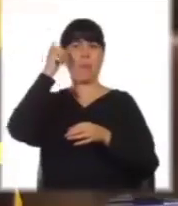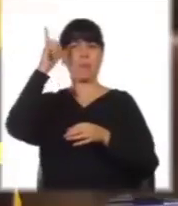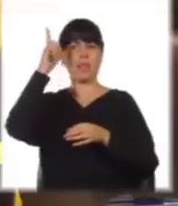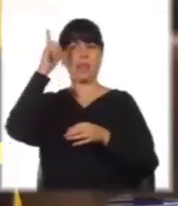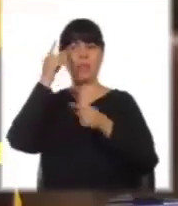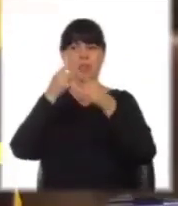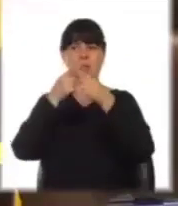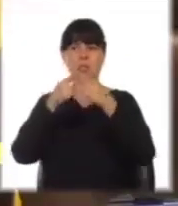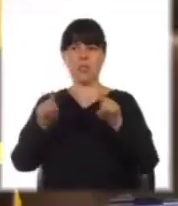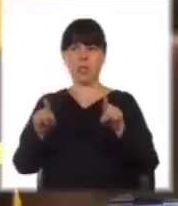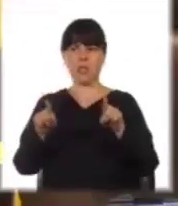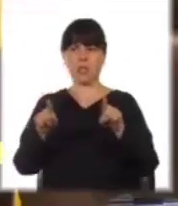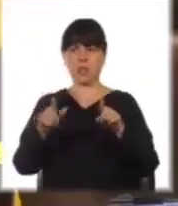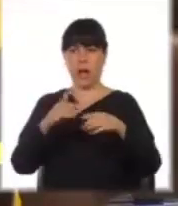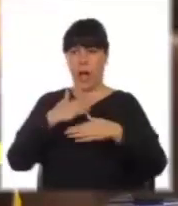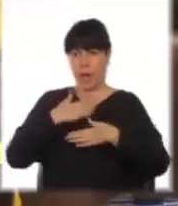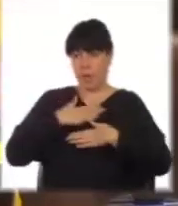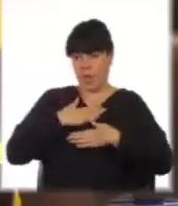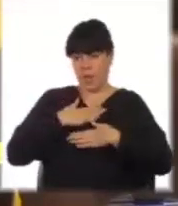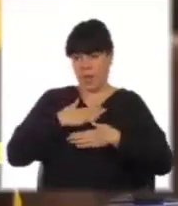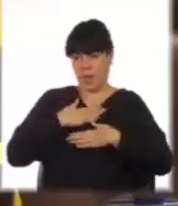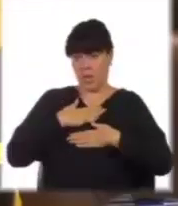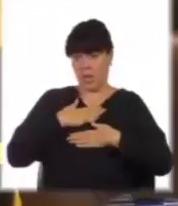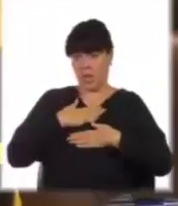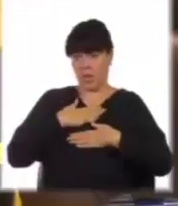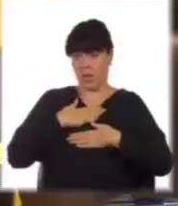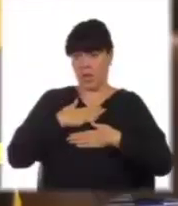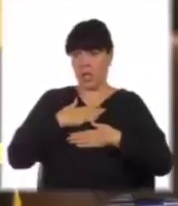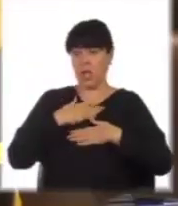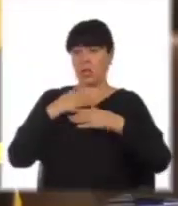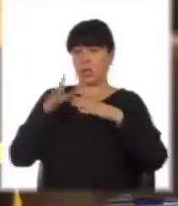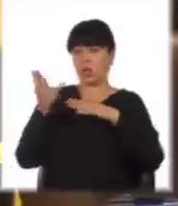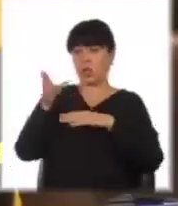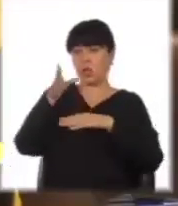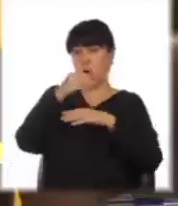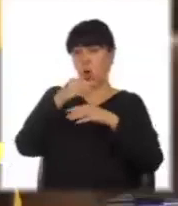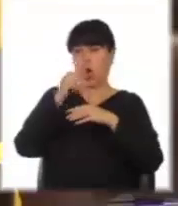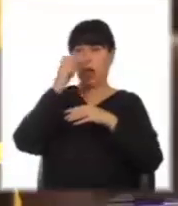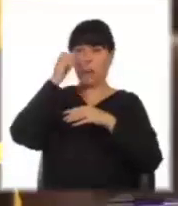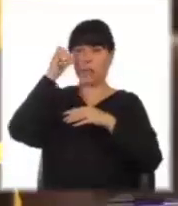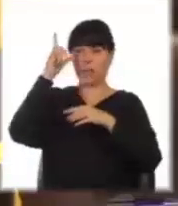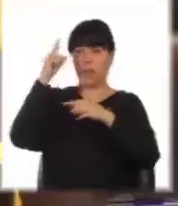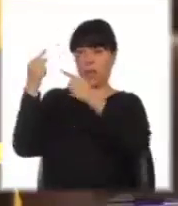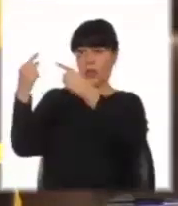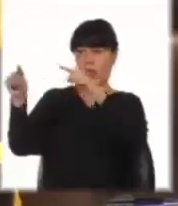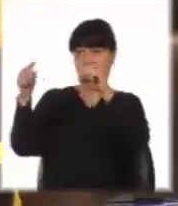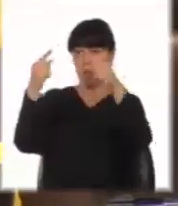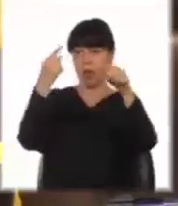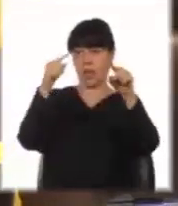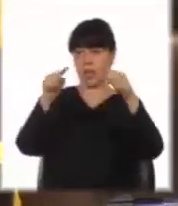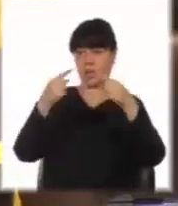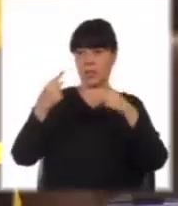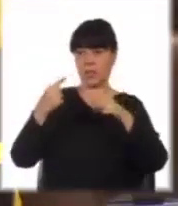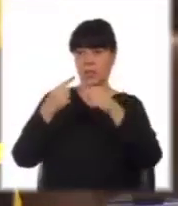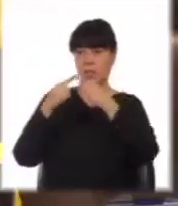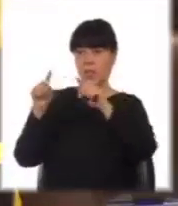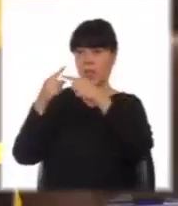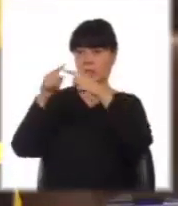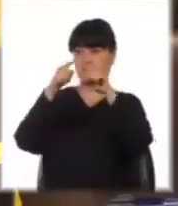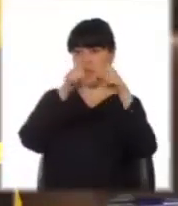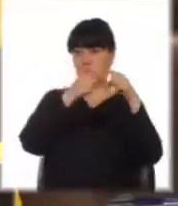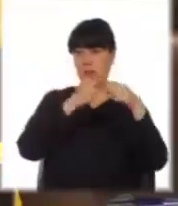capacidades diferentes a mí. Entonces, si todos tenemos diferentes capacidades, todos somos personas, todas somos